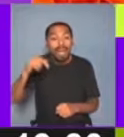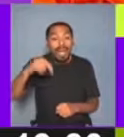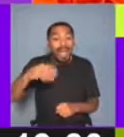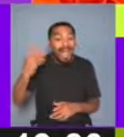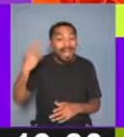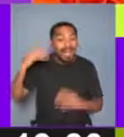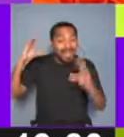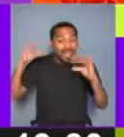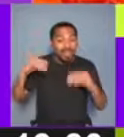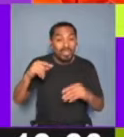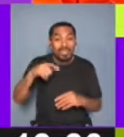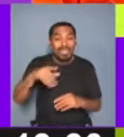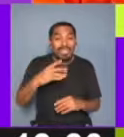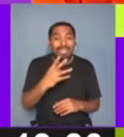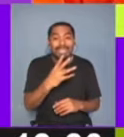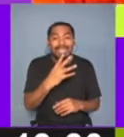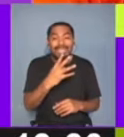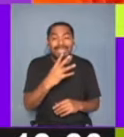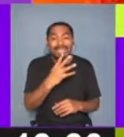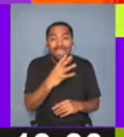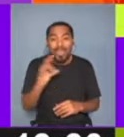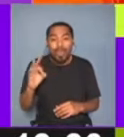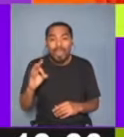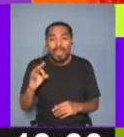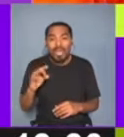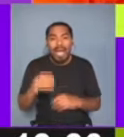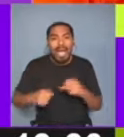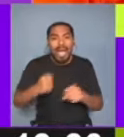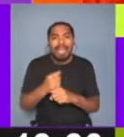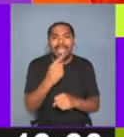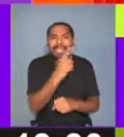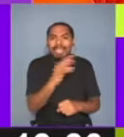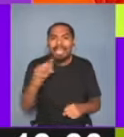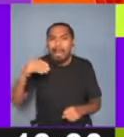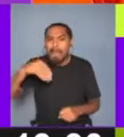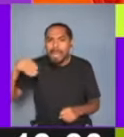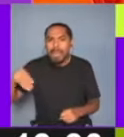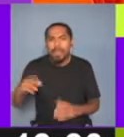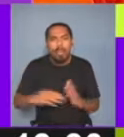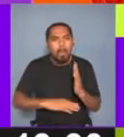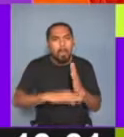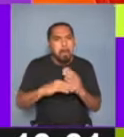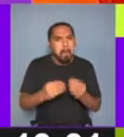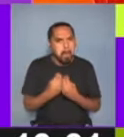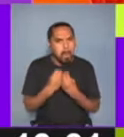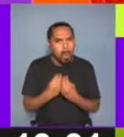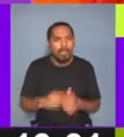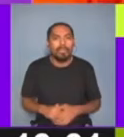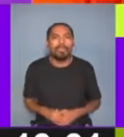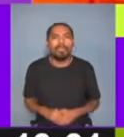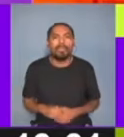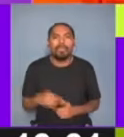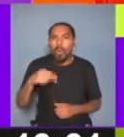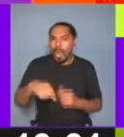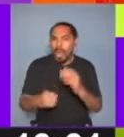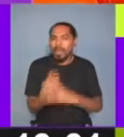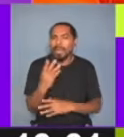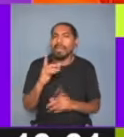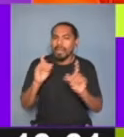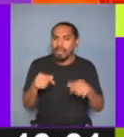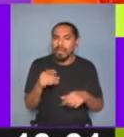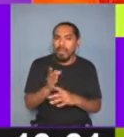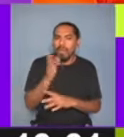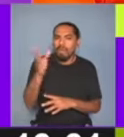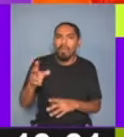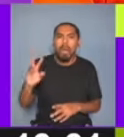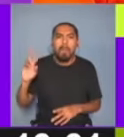es eh trabajar eh estar preparado y coordinado esta mañana también estuvimos en la ciudad de palpalá ha una familia